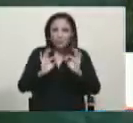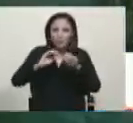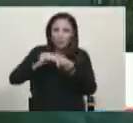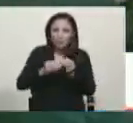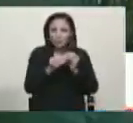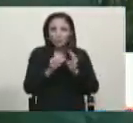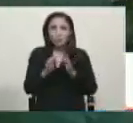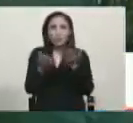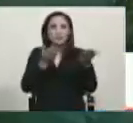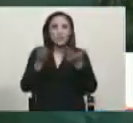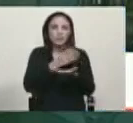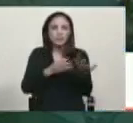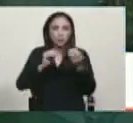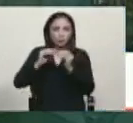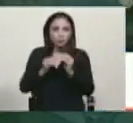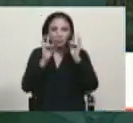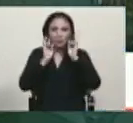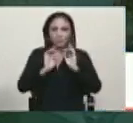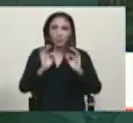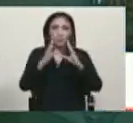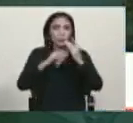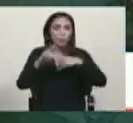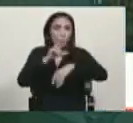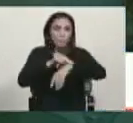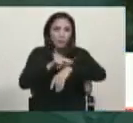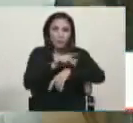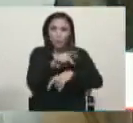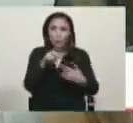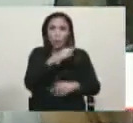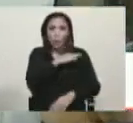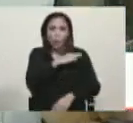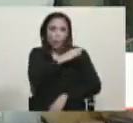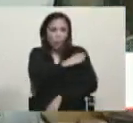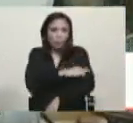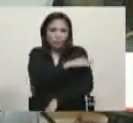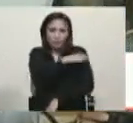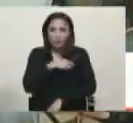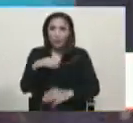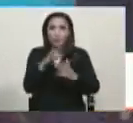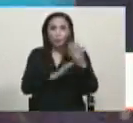y servicio de todos los equipos médicos hospitalarios del país.